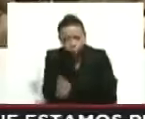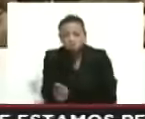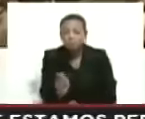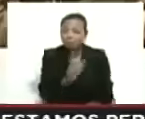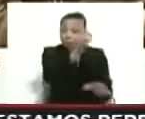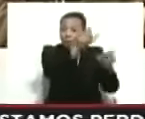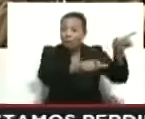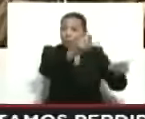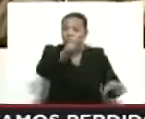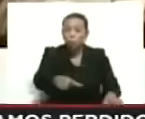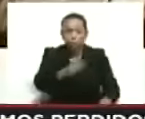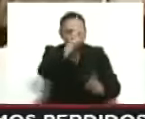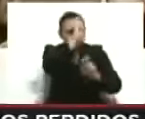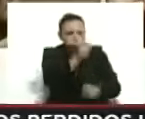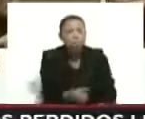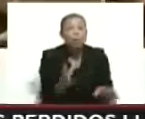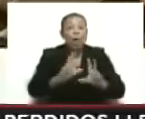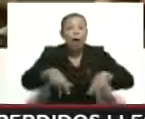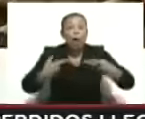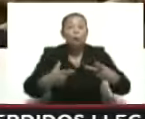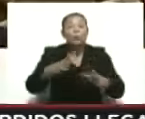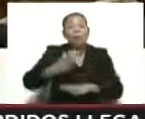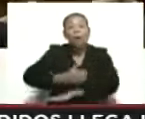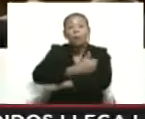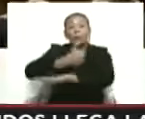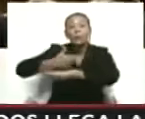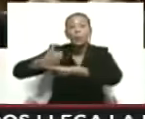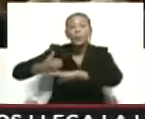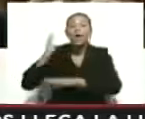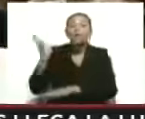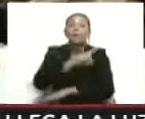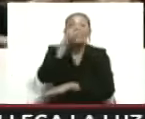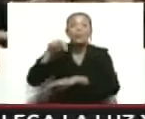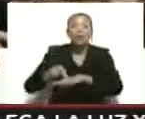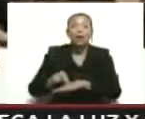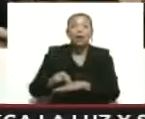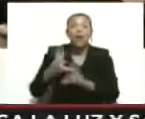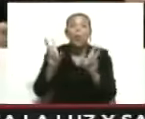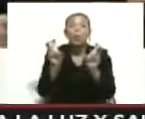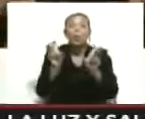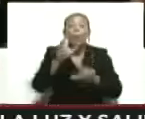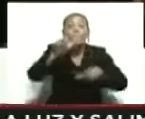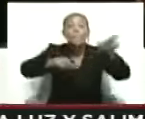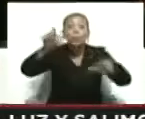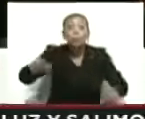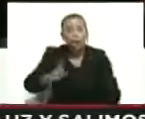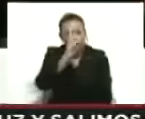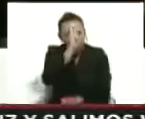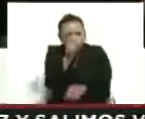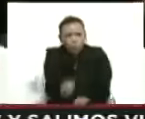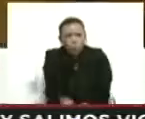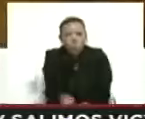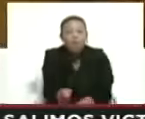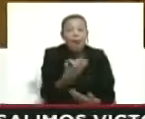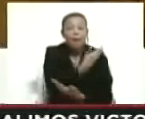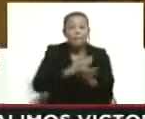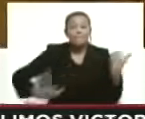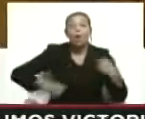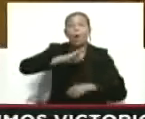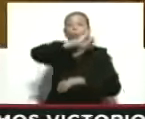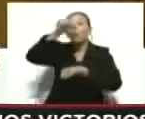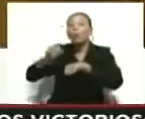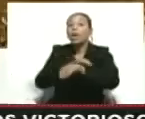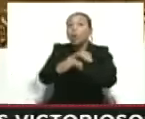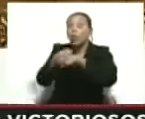méritos a la actual Junta Directiva de esta Asamblea Nacional. Quiero reconocerle al hermano presidente Jorge